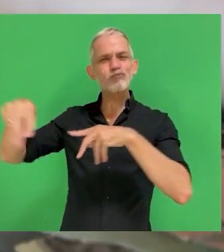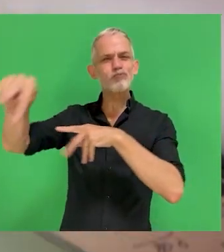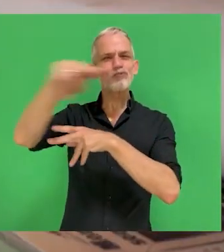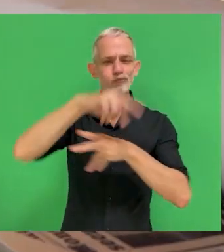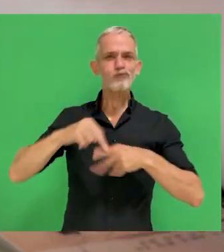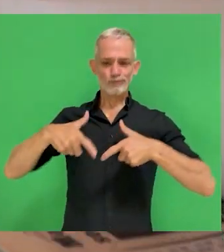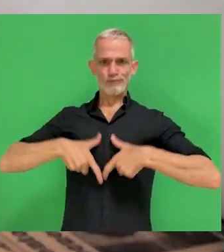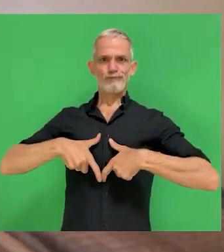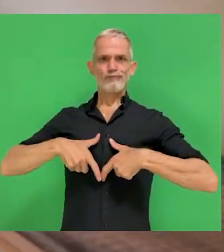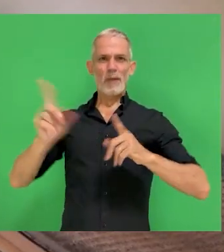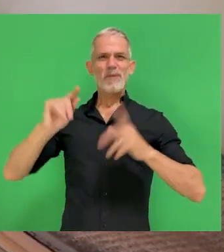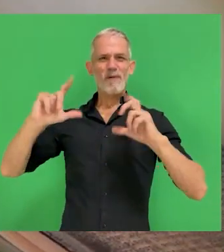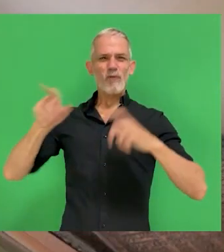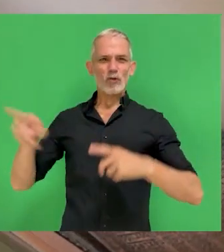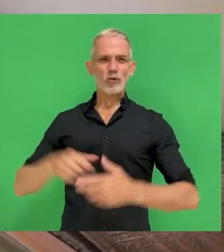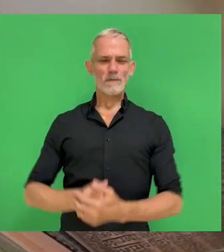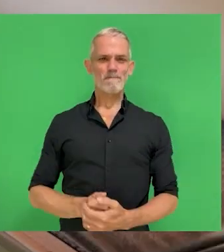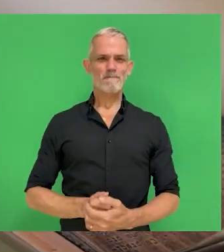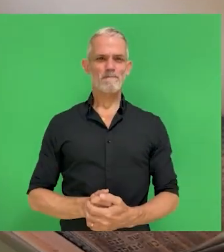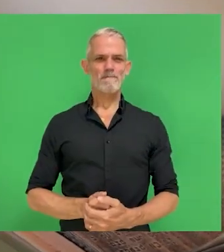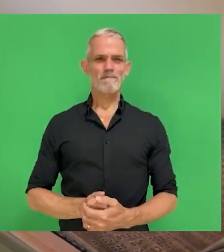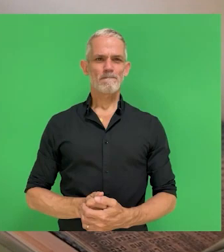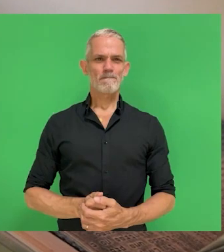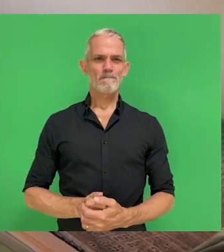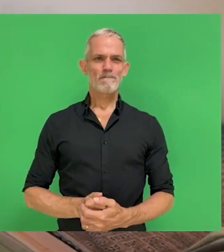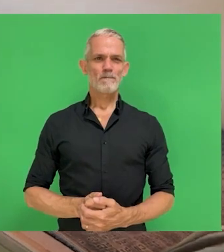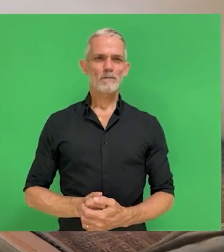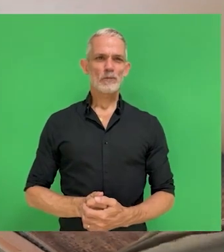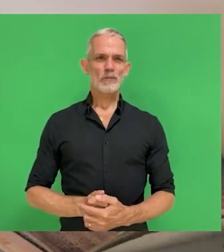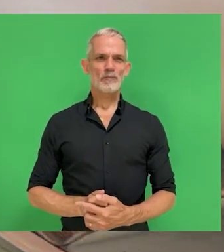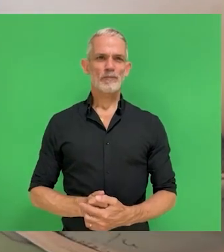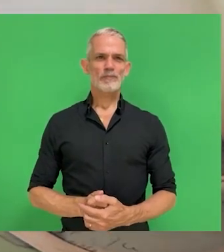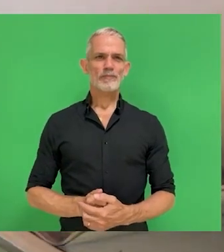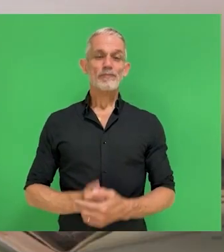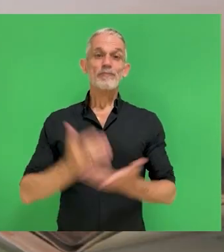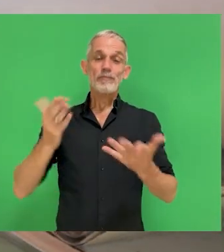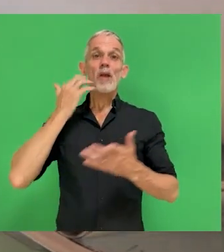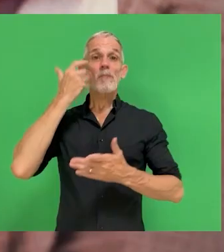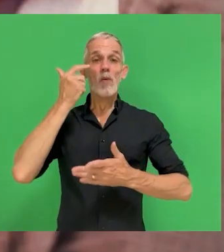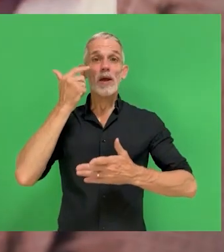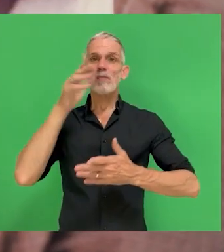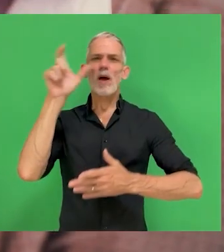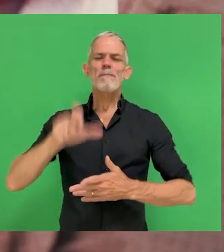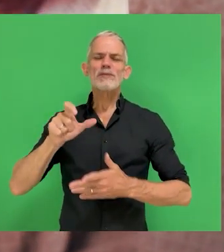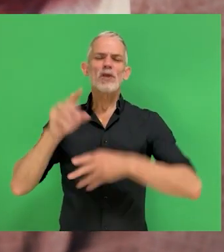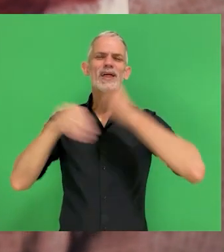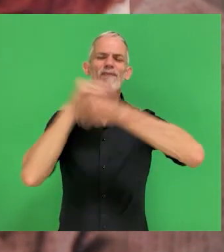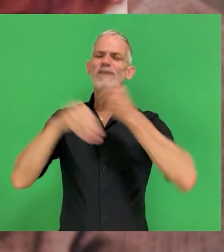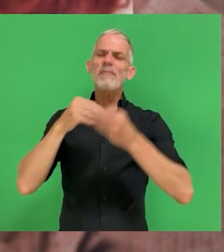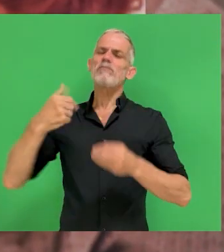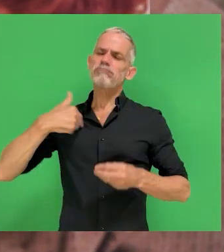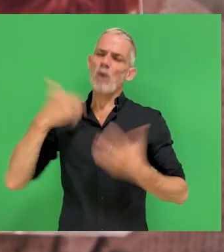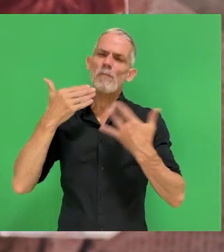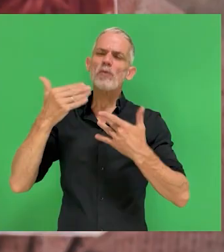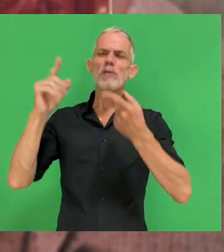así a la plaza. Foto colgante de Federico con el lema de las Madres de Plaza de Mayo. Mi abuela era la persona de toda mi familia con la que más